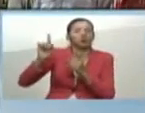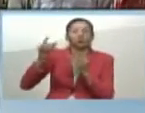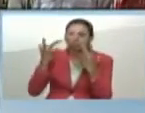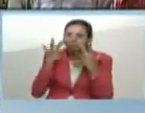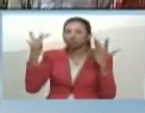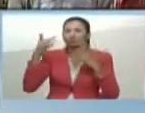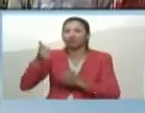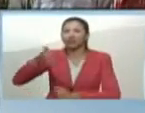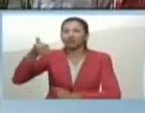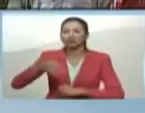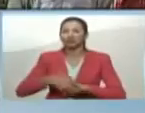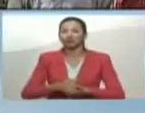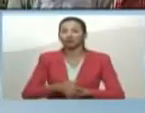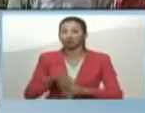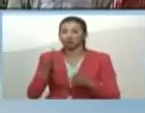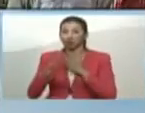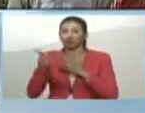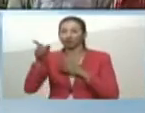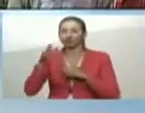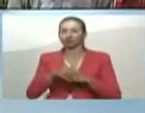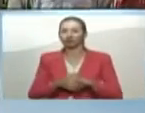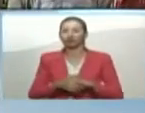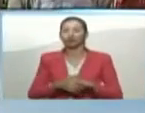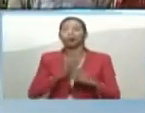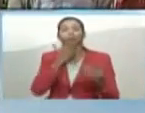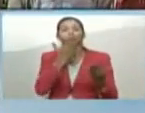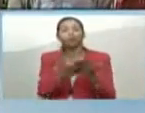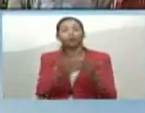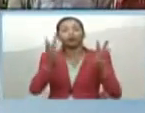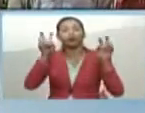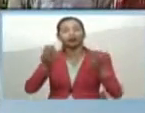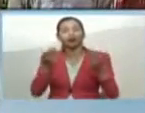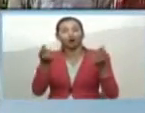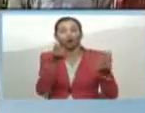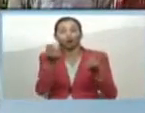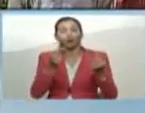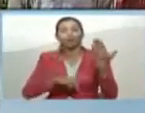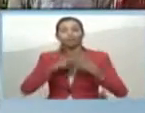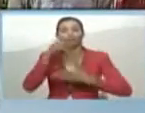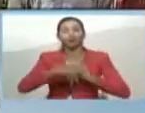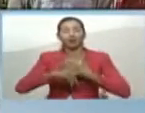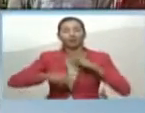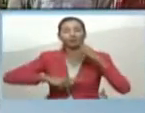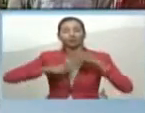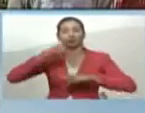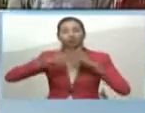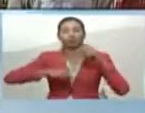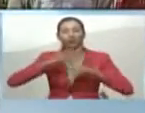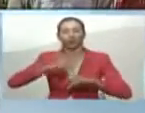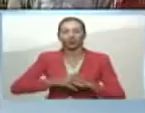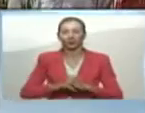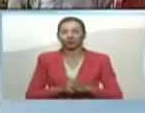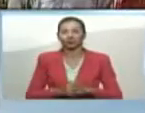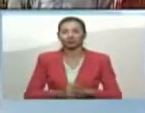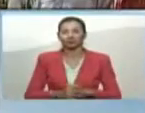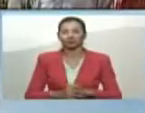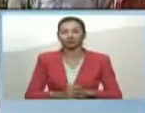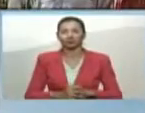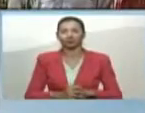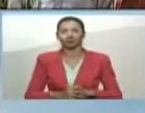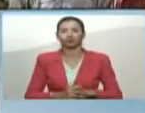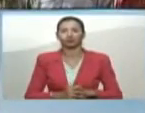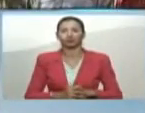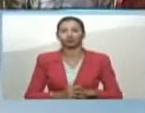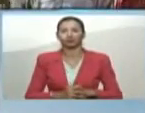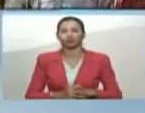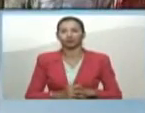En función a ello, proponemos a nivel económico un plan productivo, ya empezando desde